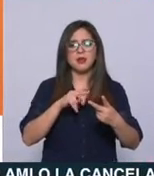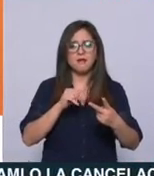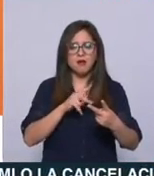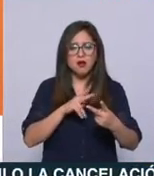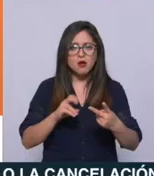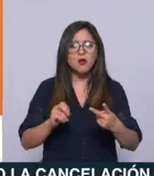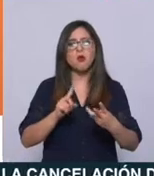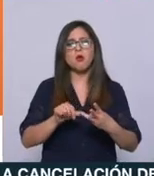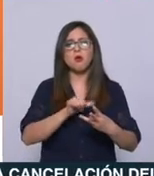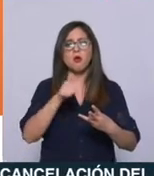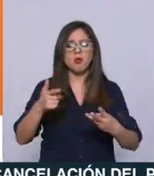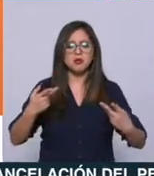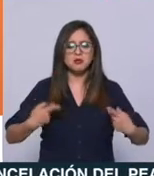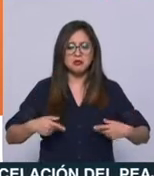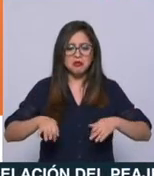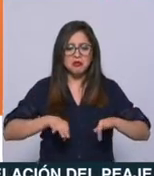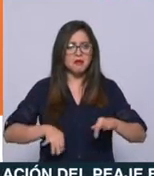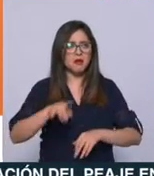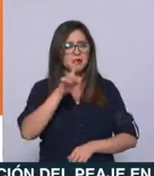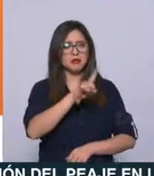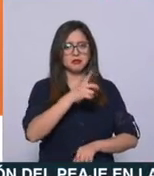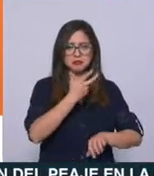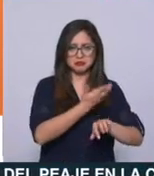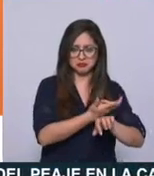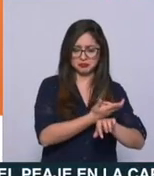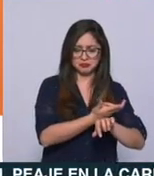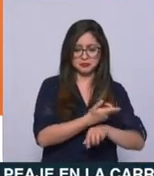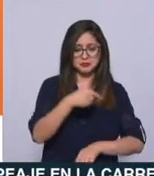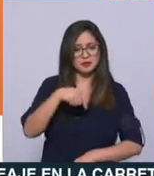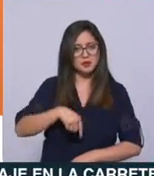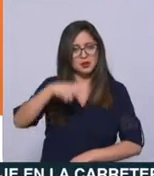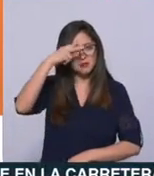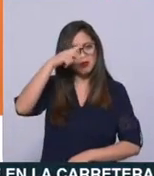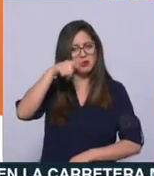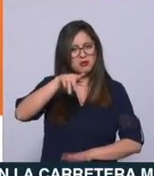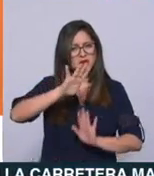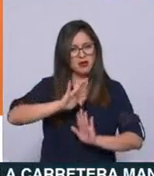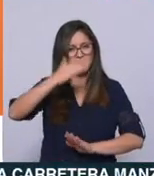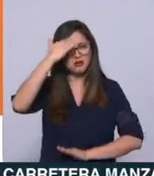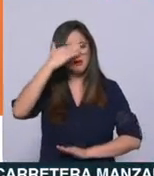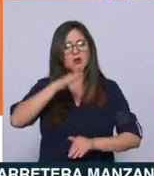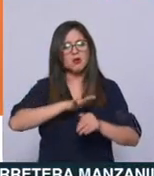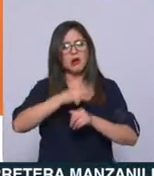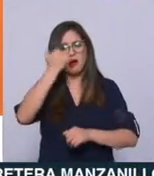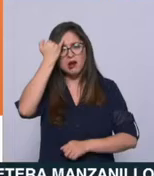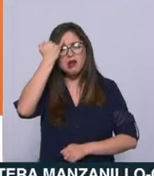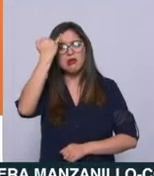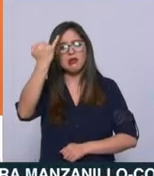otros funcionarios. De parte de México, ustedes ya conocen nuestro posicionamiento, que es